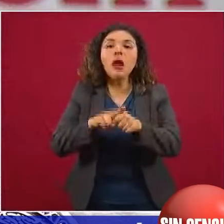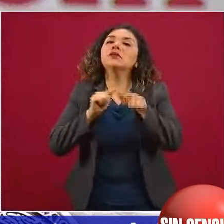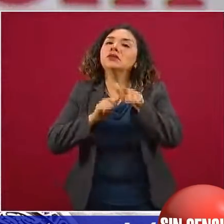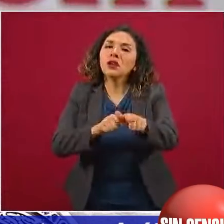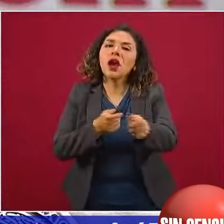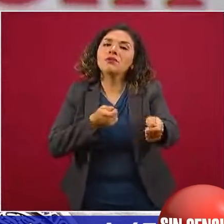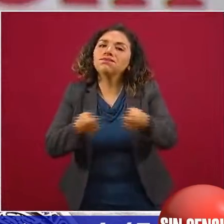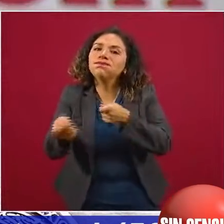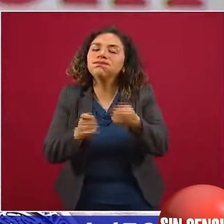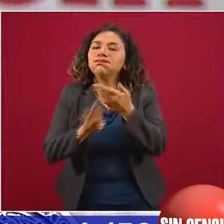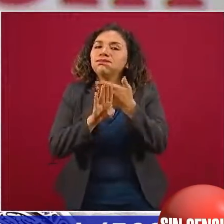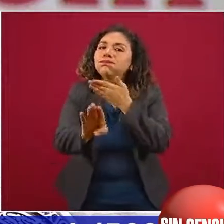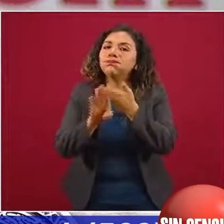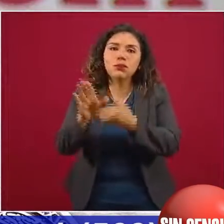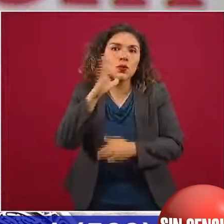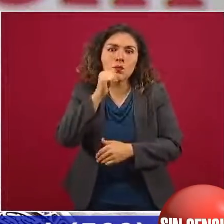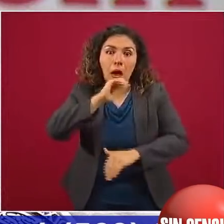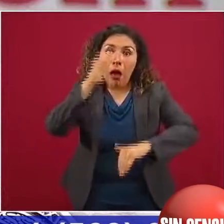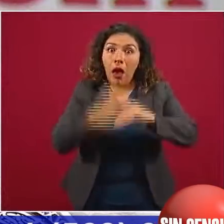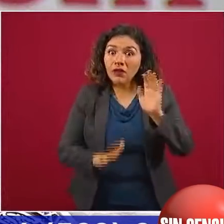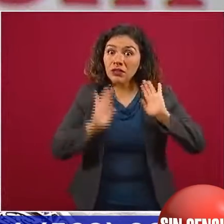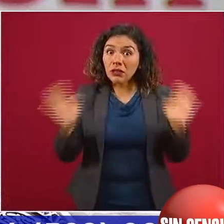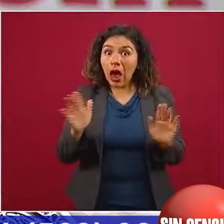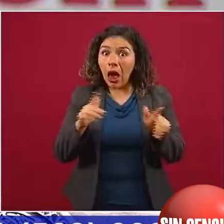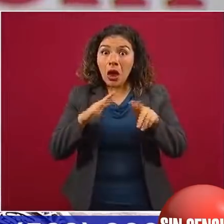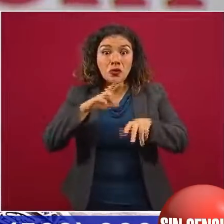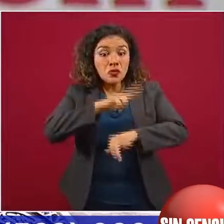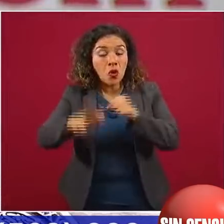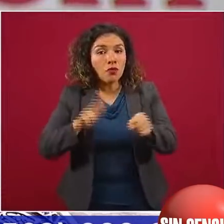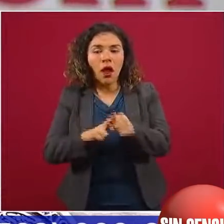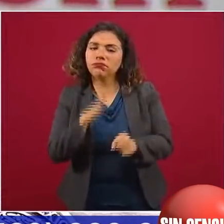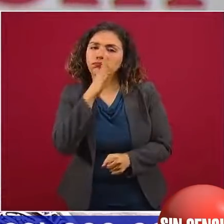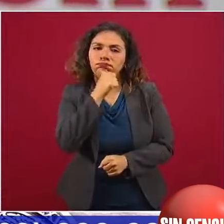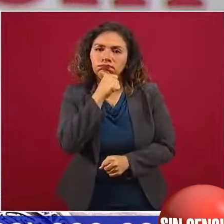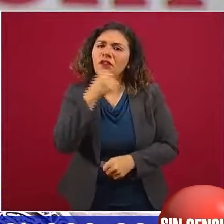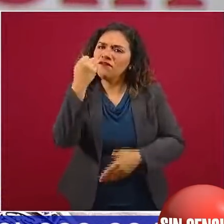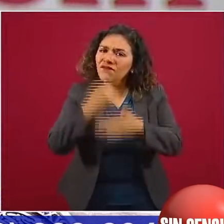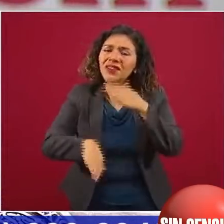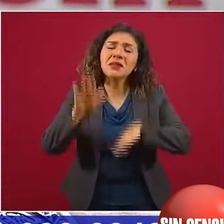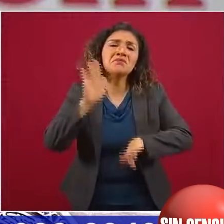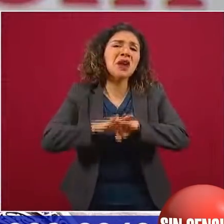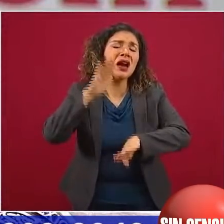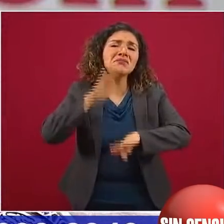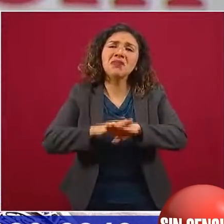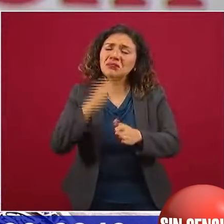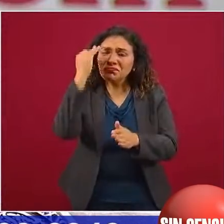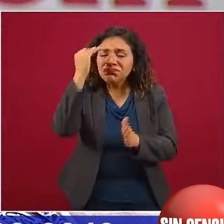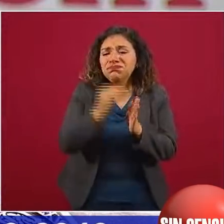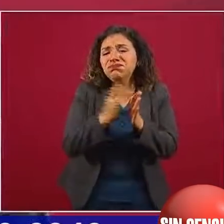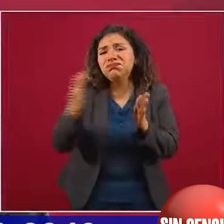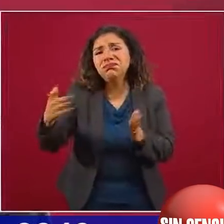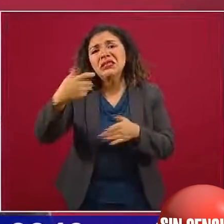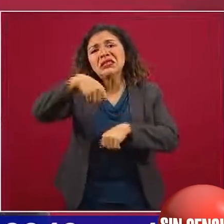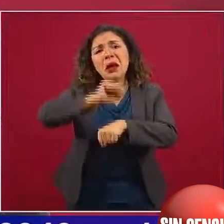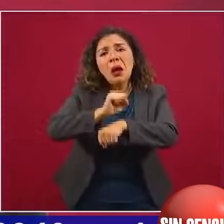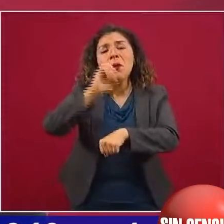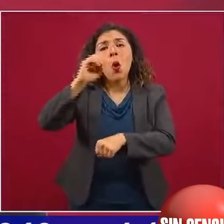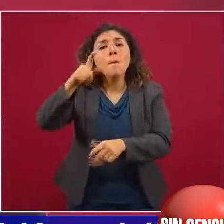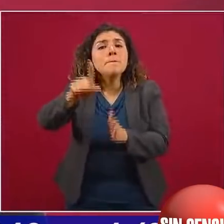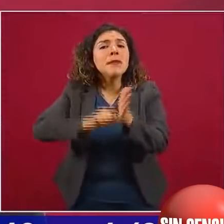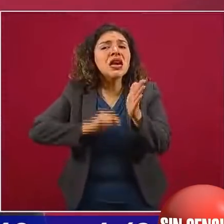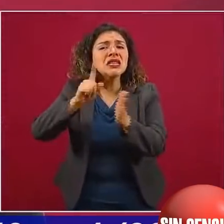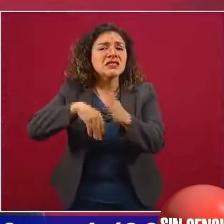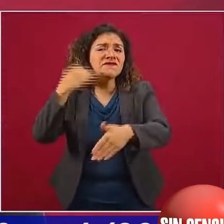control. No han terminado, no pueden terminar, nos faltan todavía varias semanas, de hecho algunos meses, para